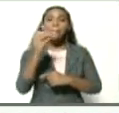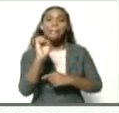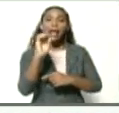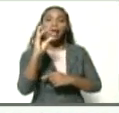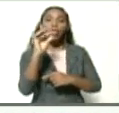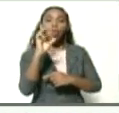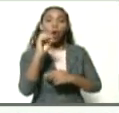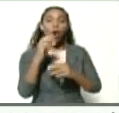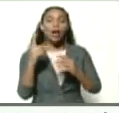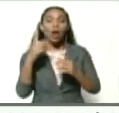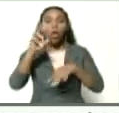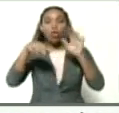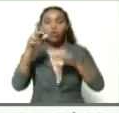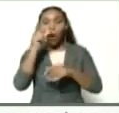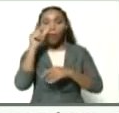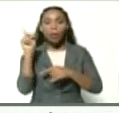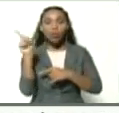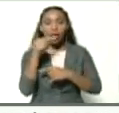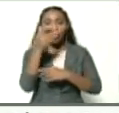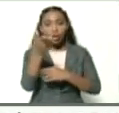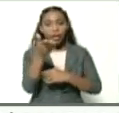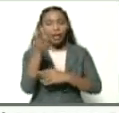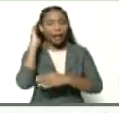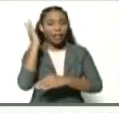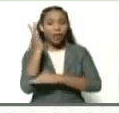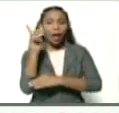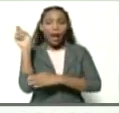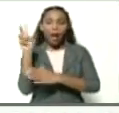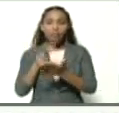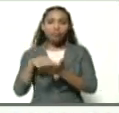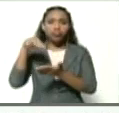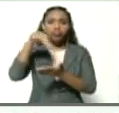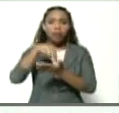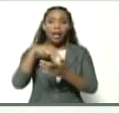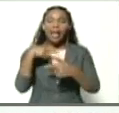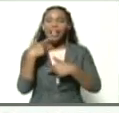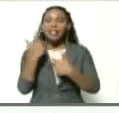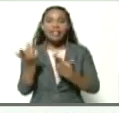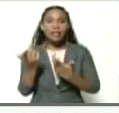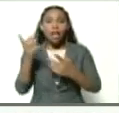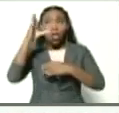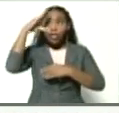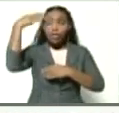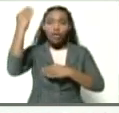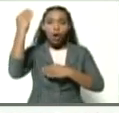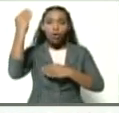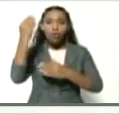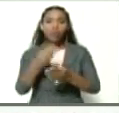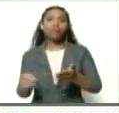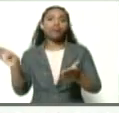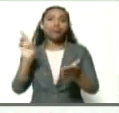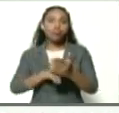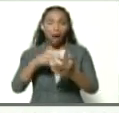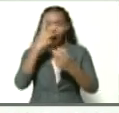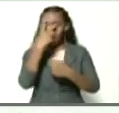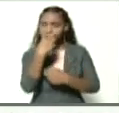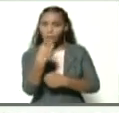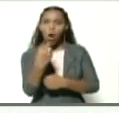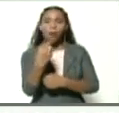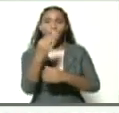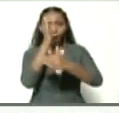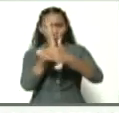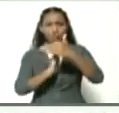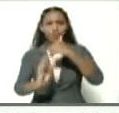discípulos, aquel que ustedes crucificaron resucitó. Es decir, Dios reivindicó al pobre, al